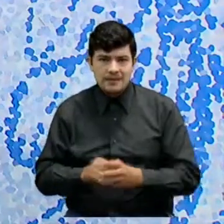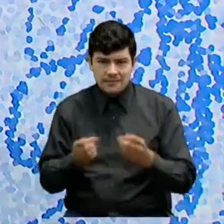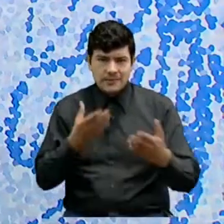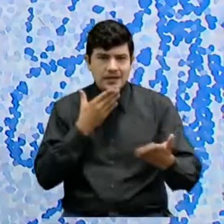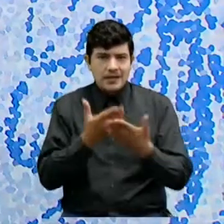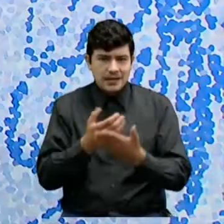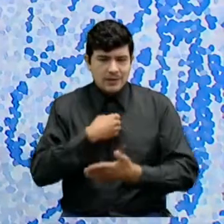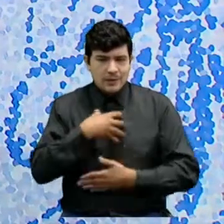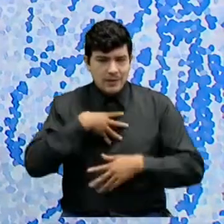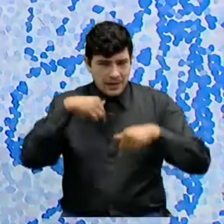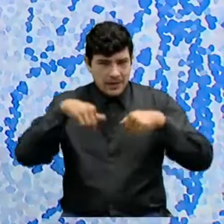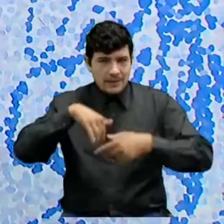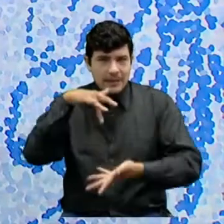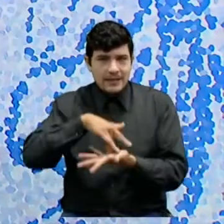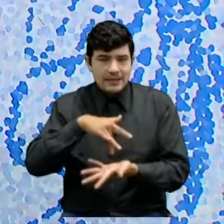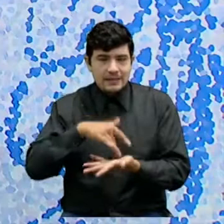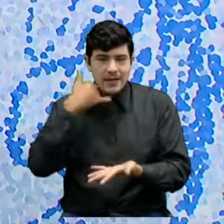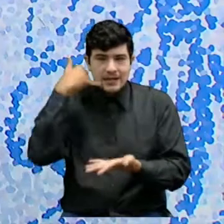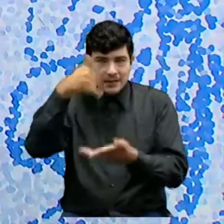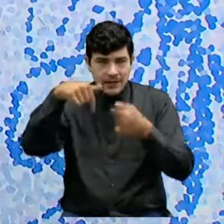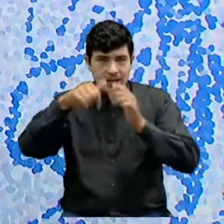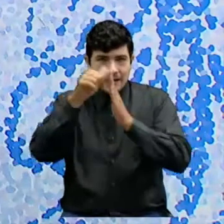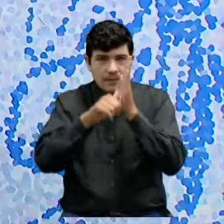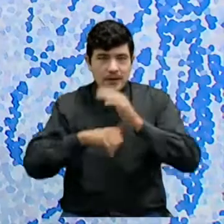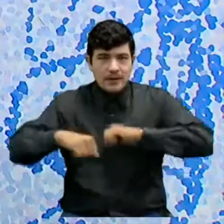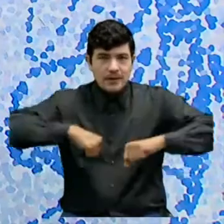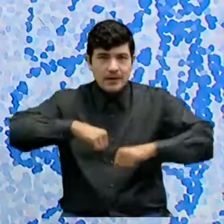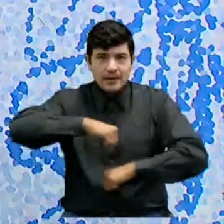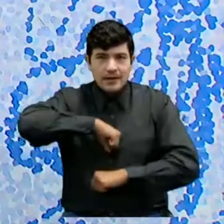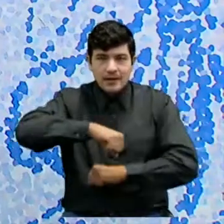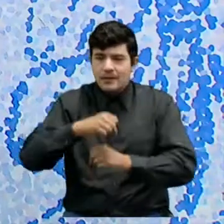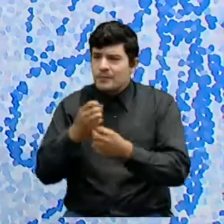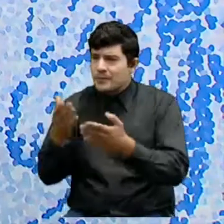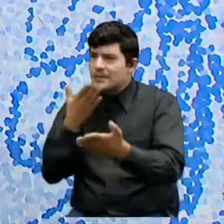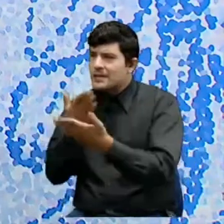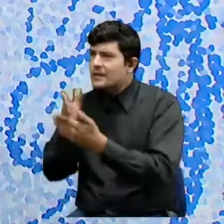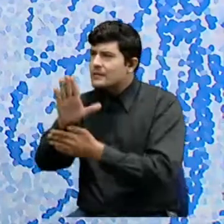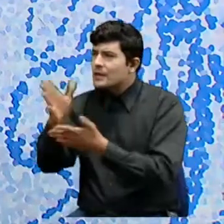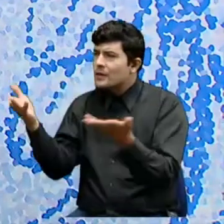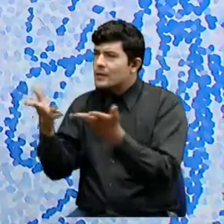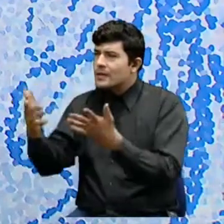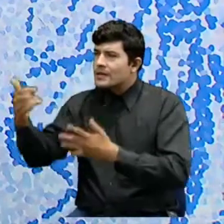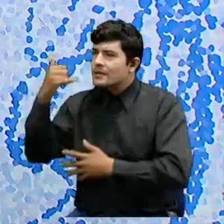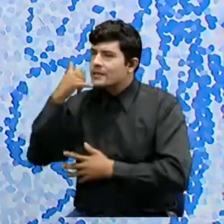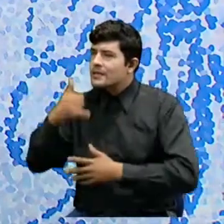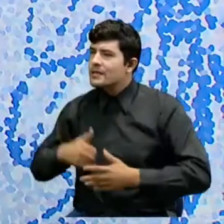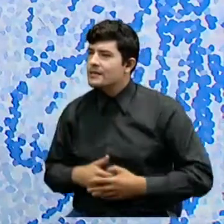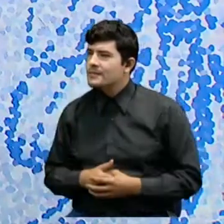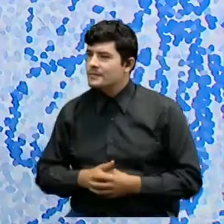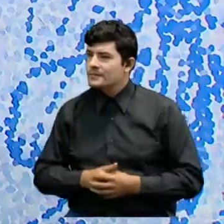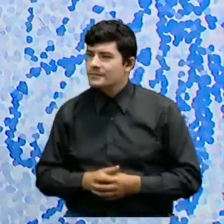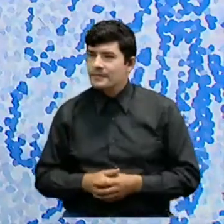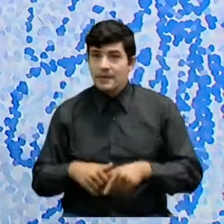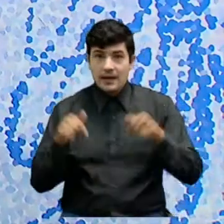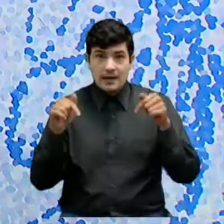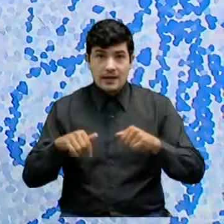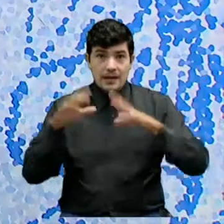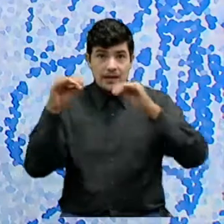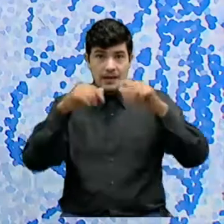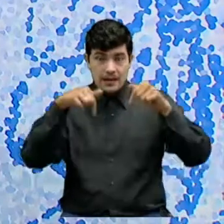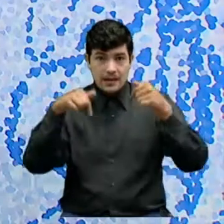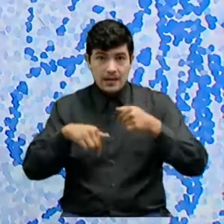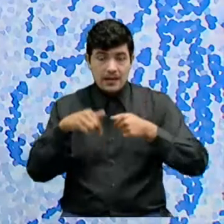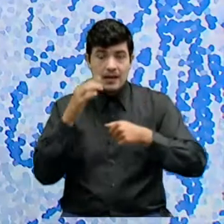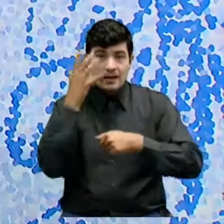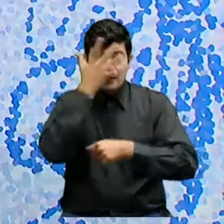de estar aquí en este programa. Don José, ¿de qué sector del territorio nos está llamando? Les estoy hablando aquí del